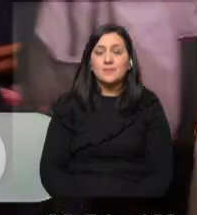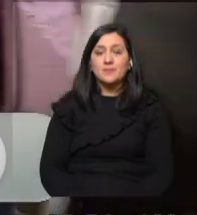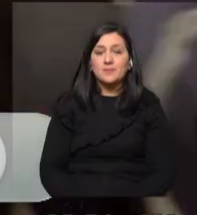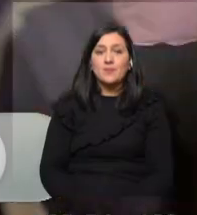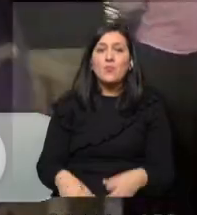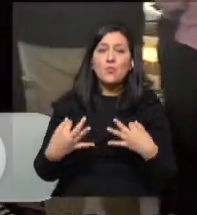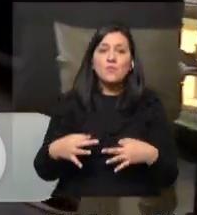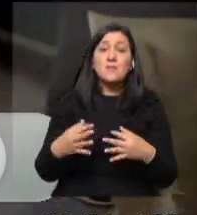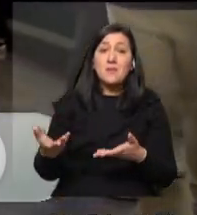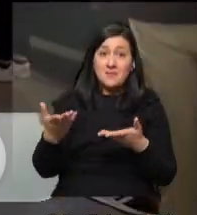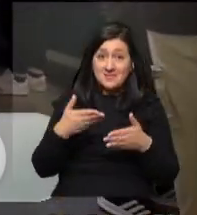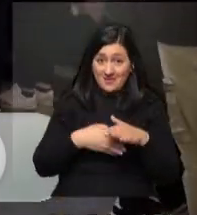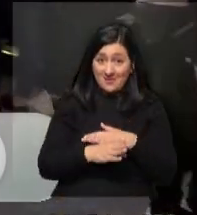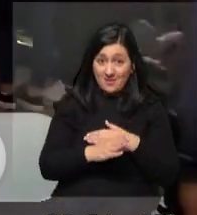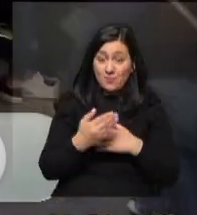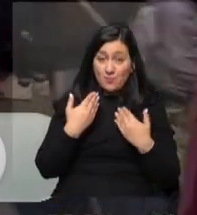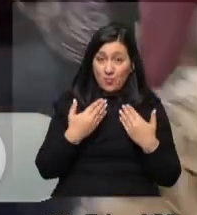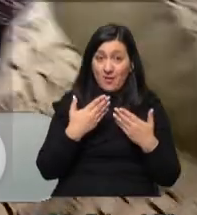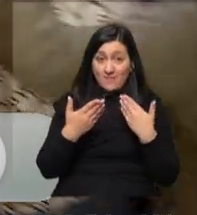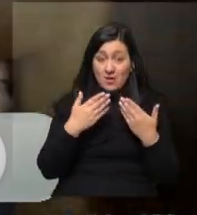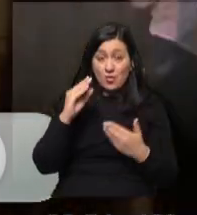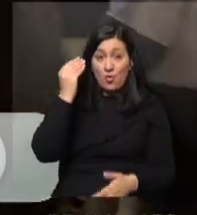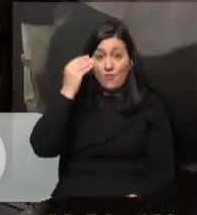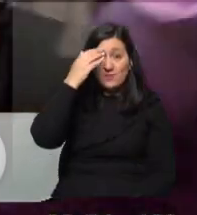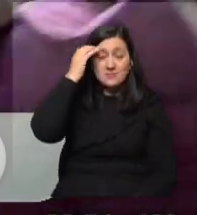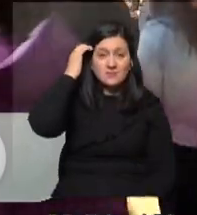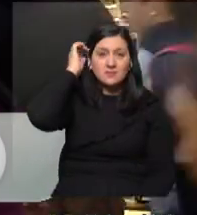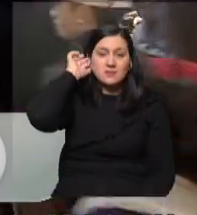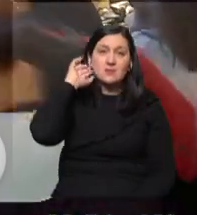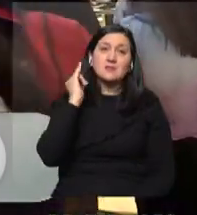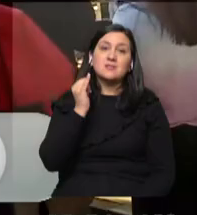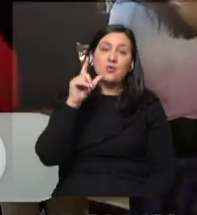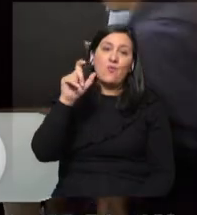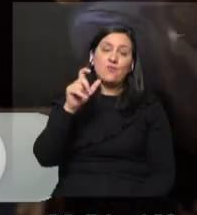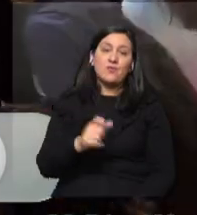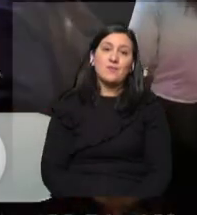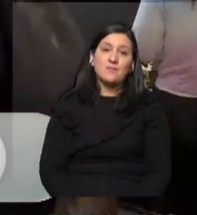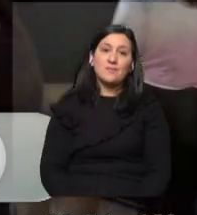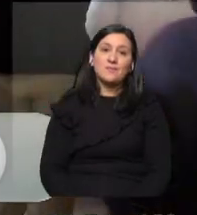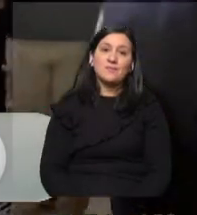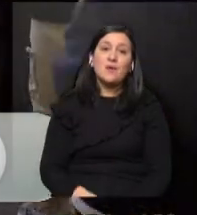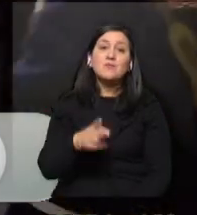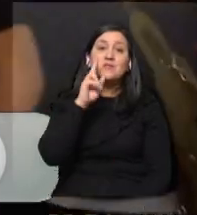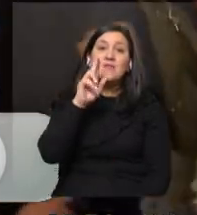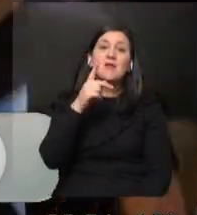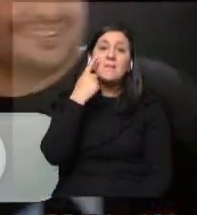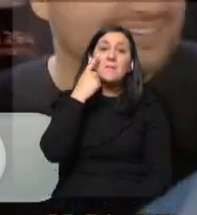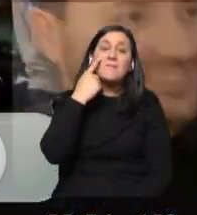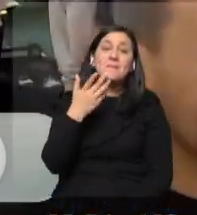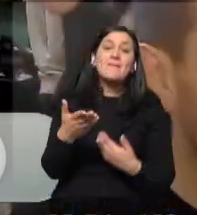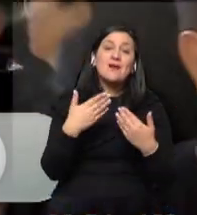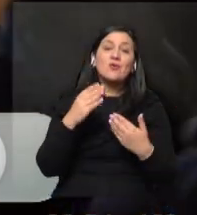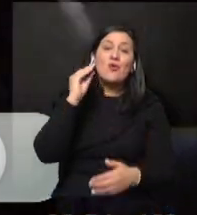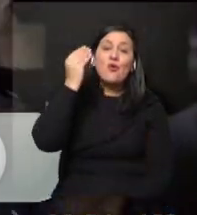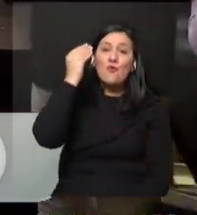bueno, Pablo, ¿me invitás a pasar? ¿Puedo pasar a hablar con las juventudes acá o no? Obvio, más que bienvenidos. Adelante. Bueno, vamos a ver, vamos a hablar con las juventudes que se